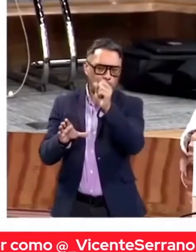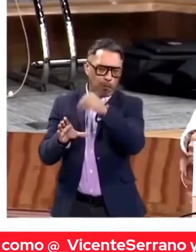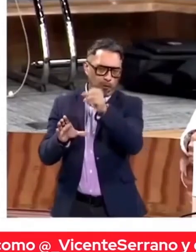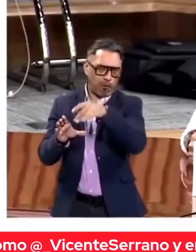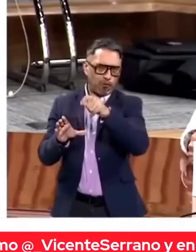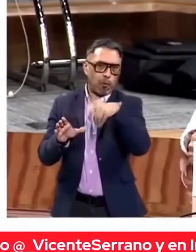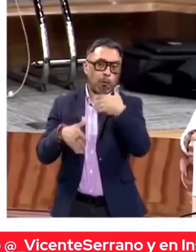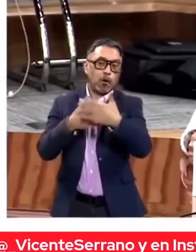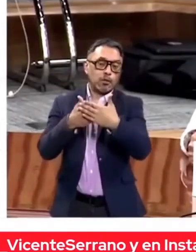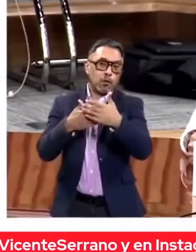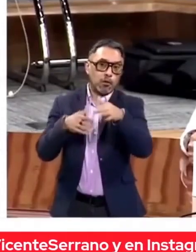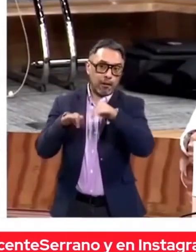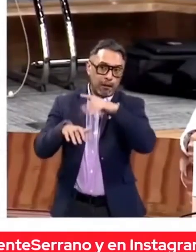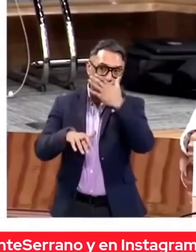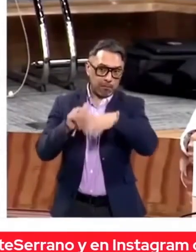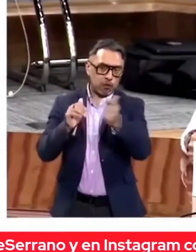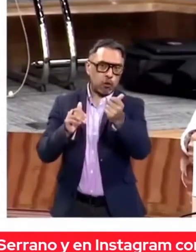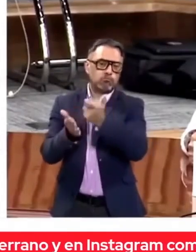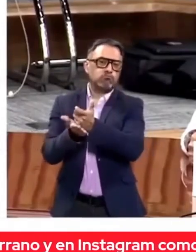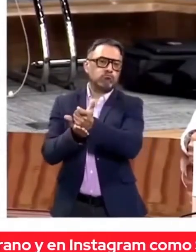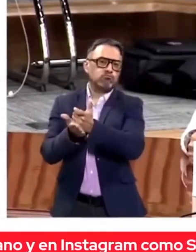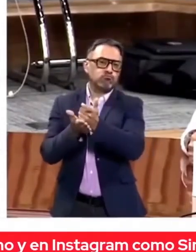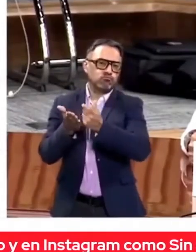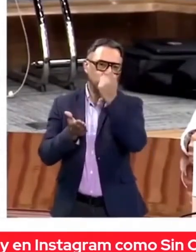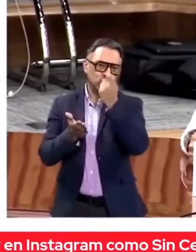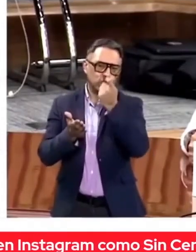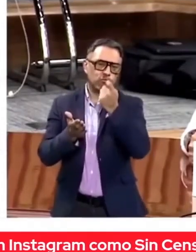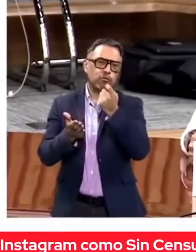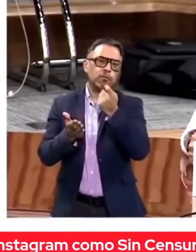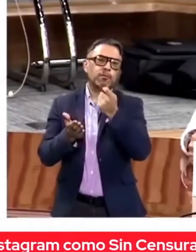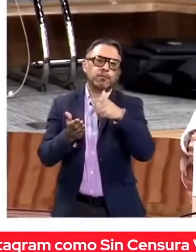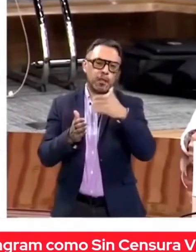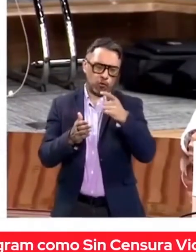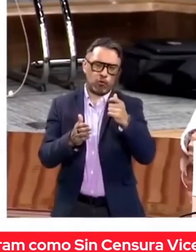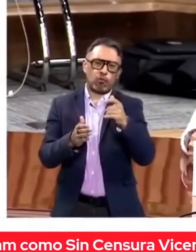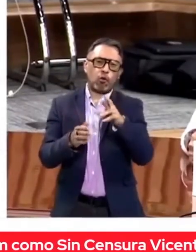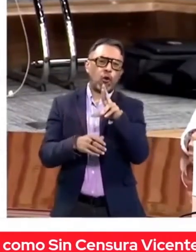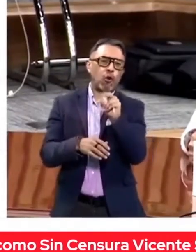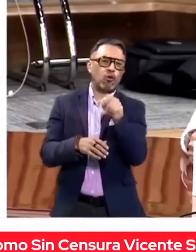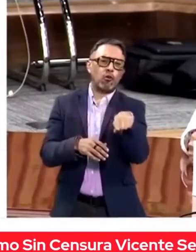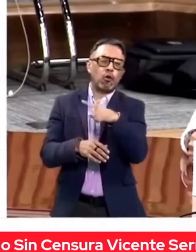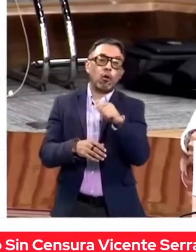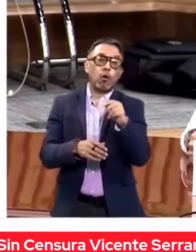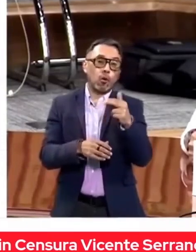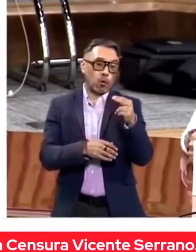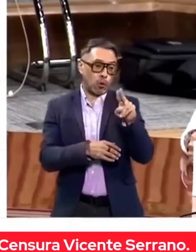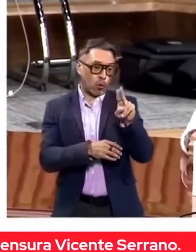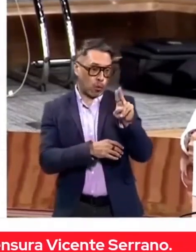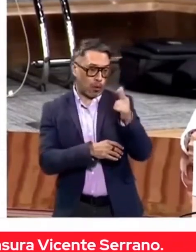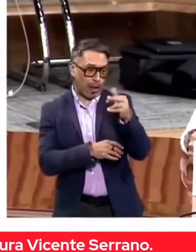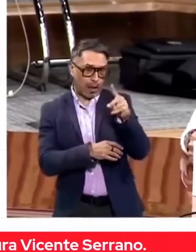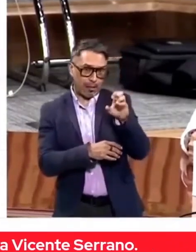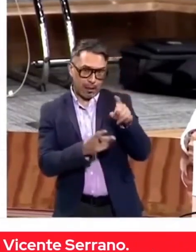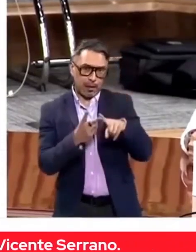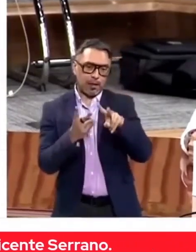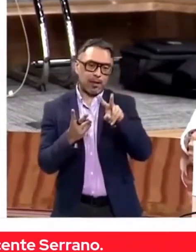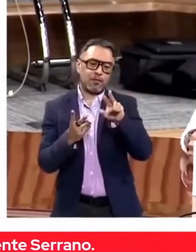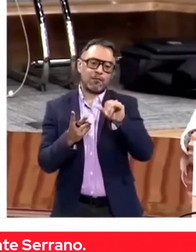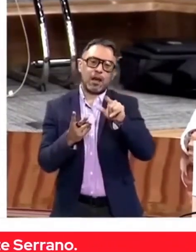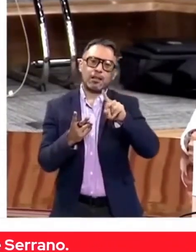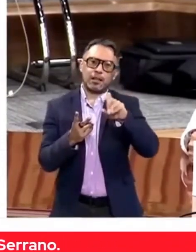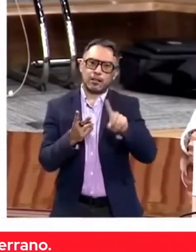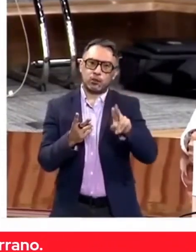demás prestaciones para la burocracia dorada del INE será recordado junto a Ugalde Sí y Valdez Zurita